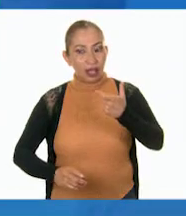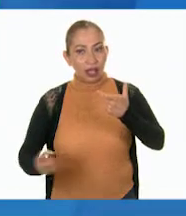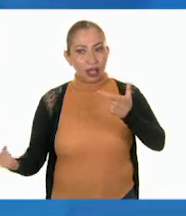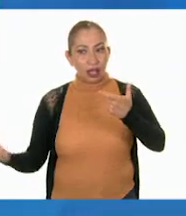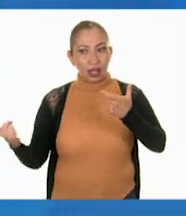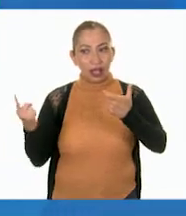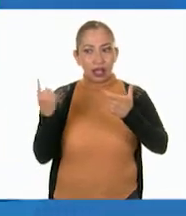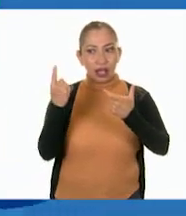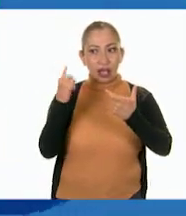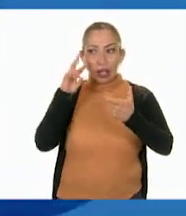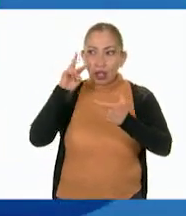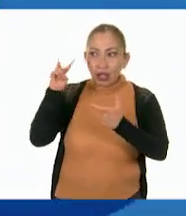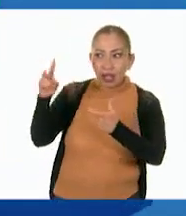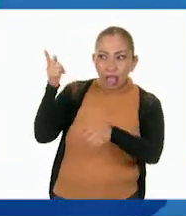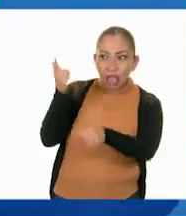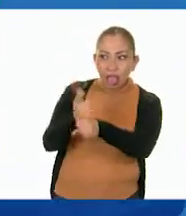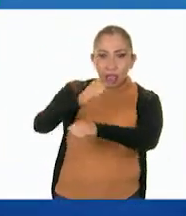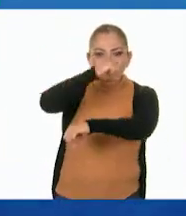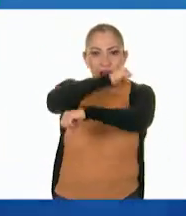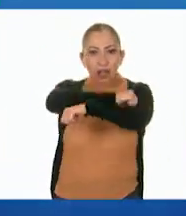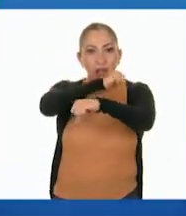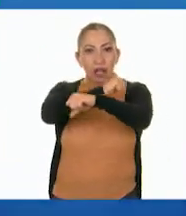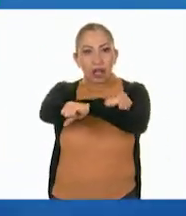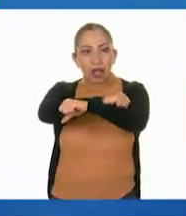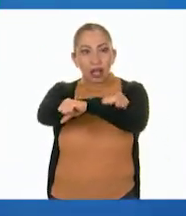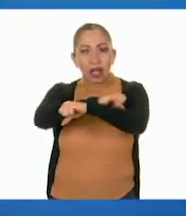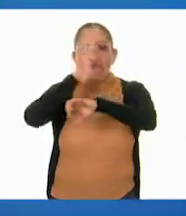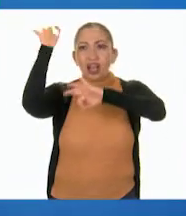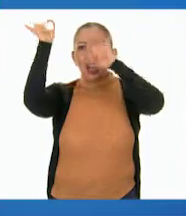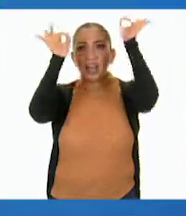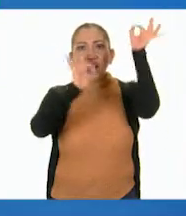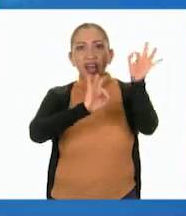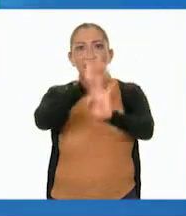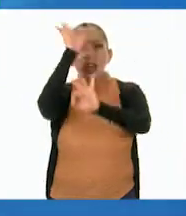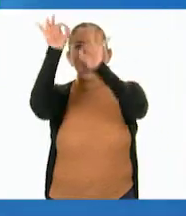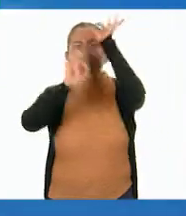aparecieron desde la ventana una docena de moscas.